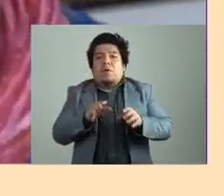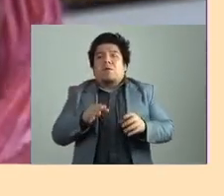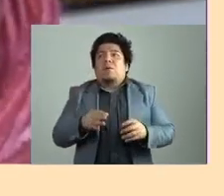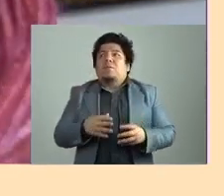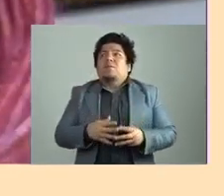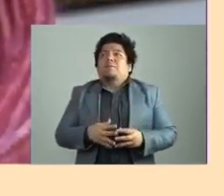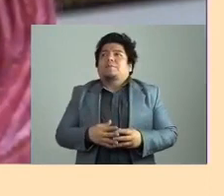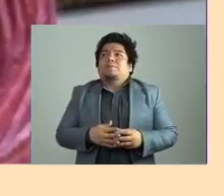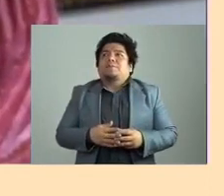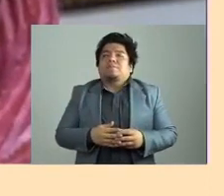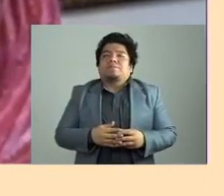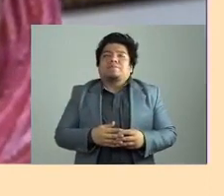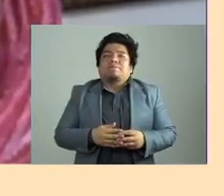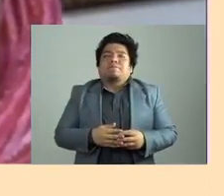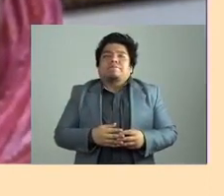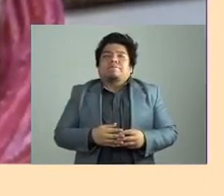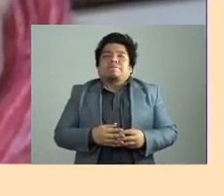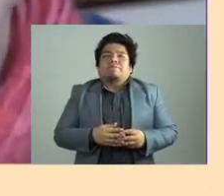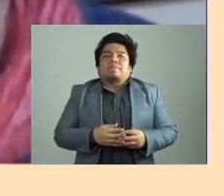de